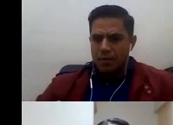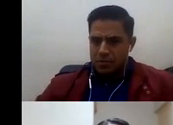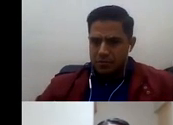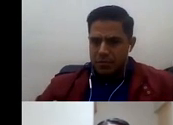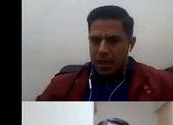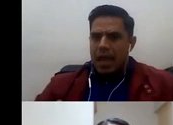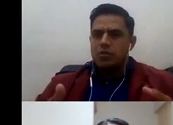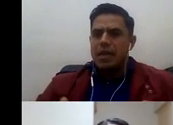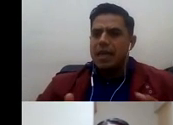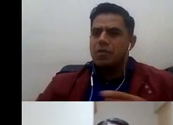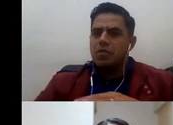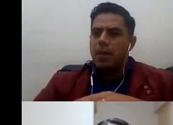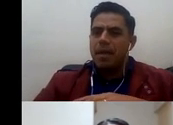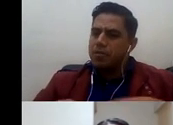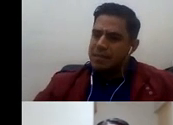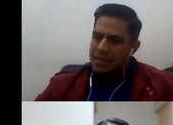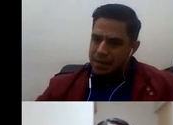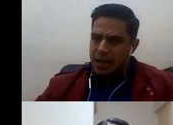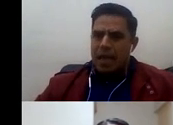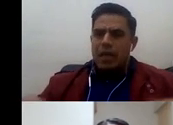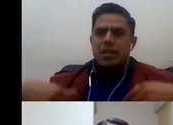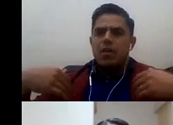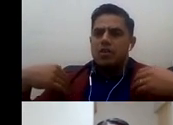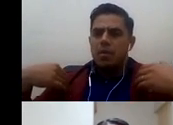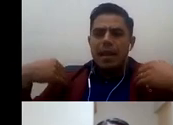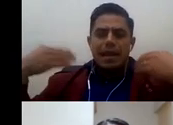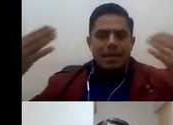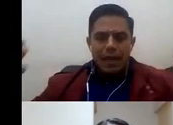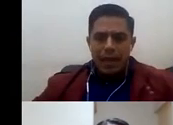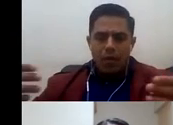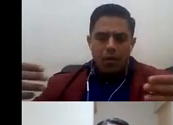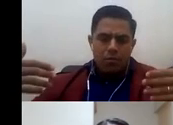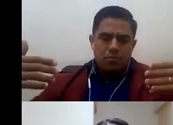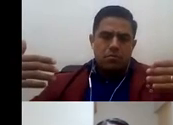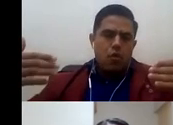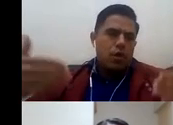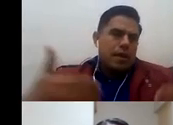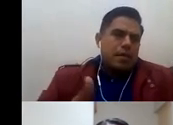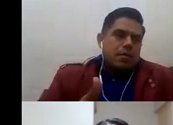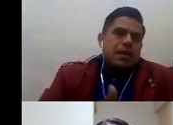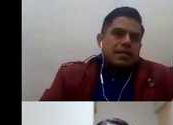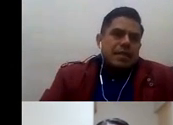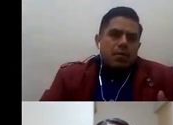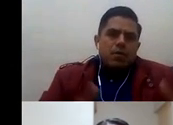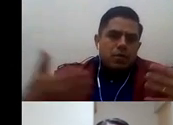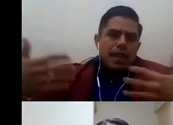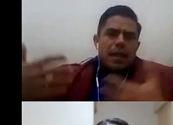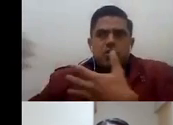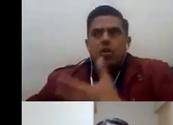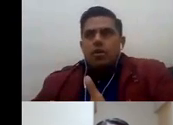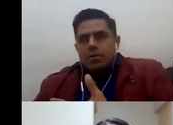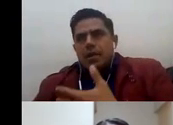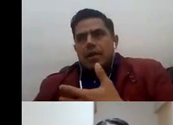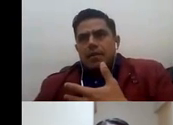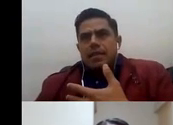reglamentamos? Entonces aquí ya no hay para dónde hacerse. Ya no es sobre el criterio. Hoy quien está, bueno, tiene la